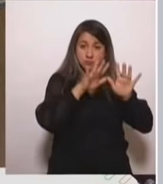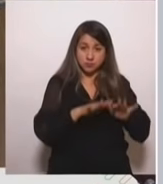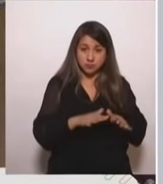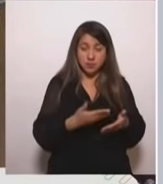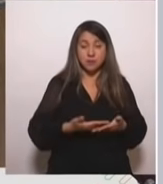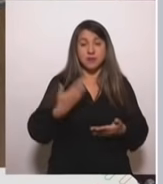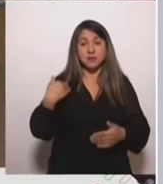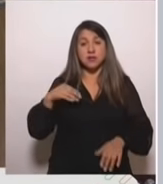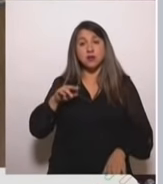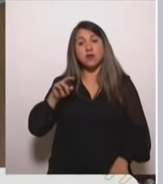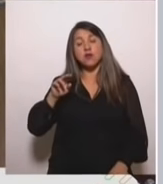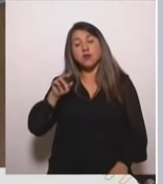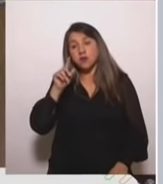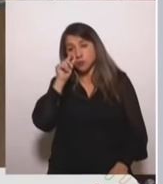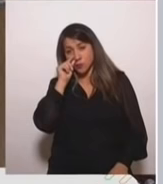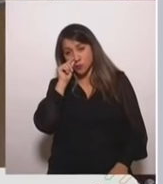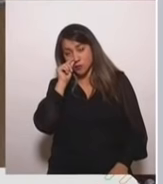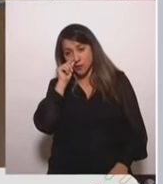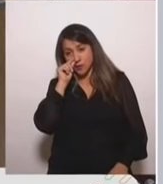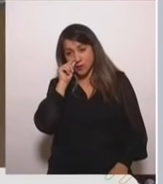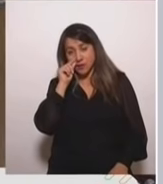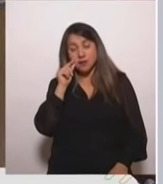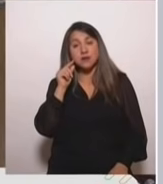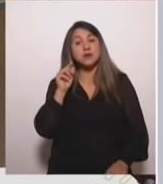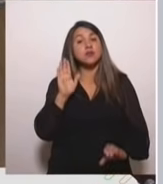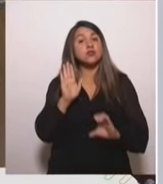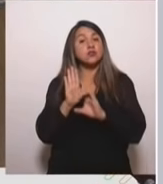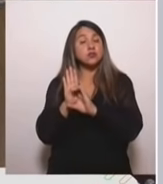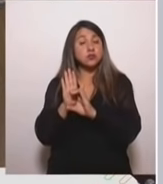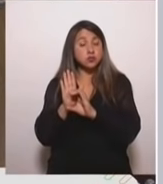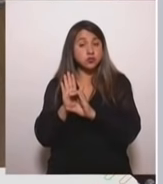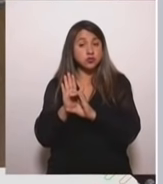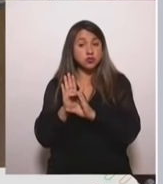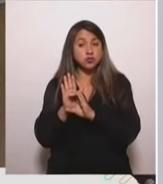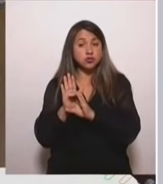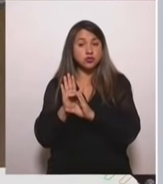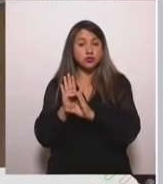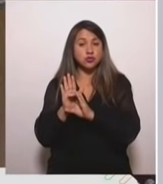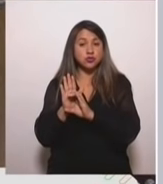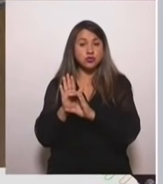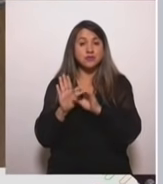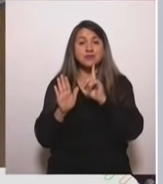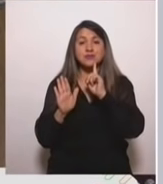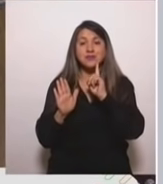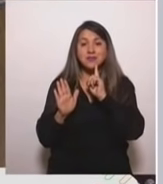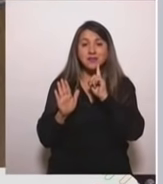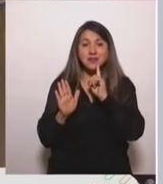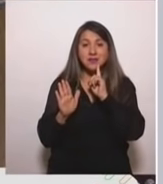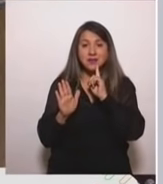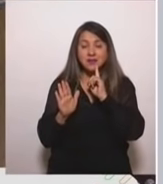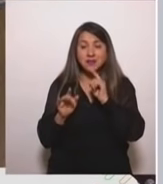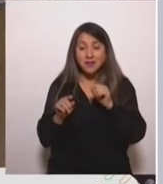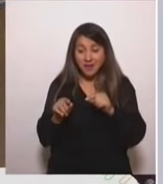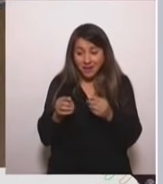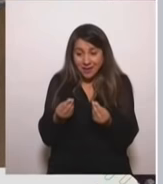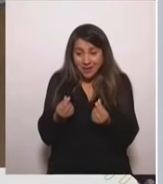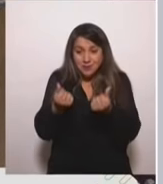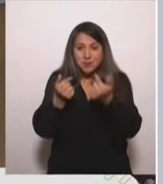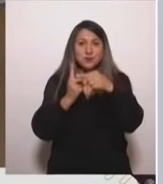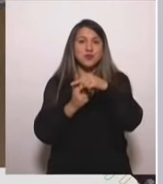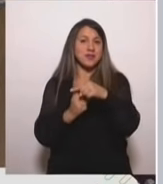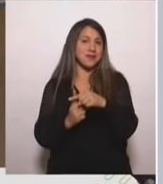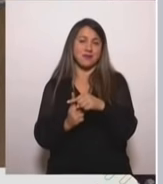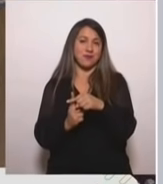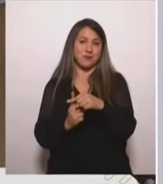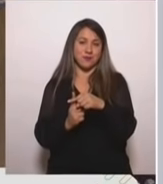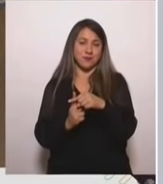que para muchos convencionales constituyentes hay un contexto, pero ese contexto ya fue reconocido institucionalmente